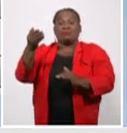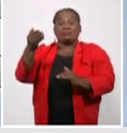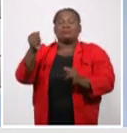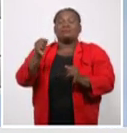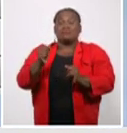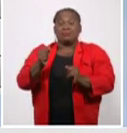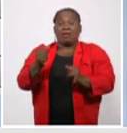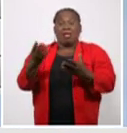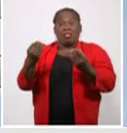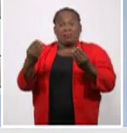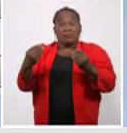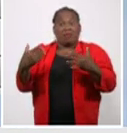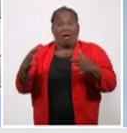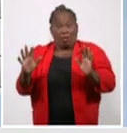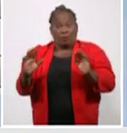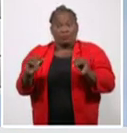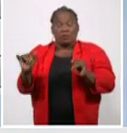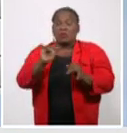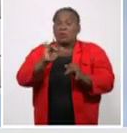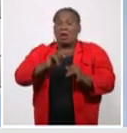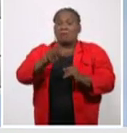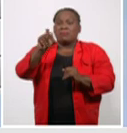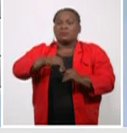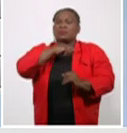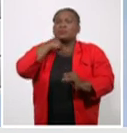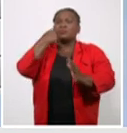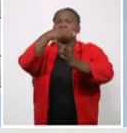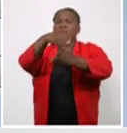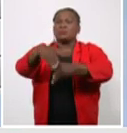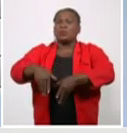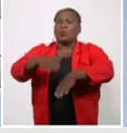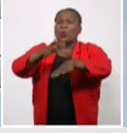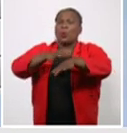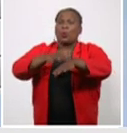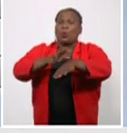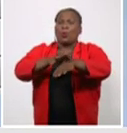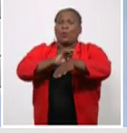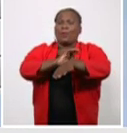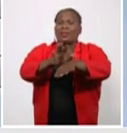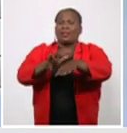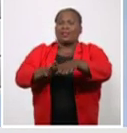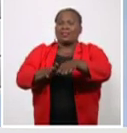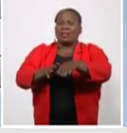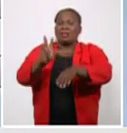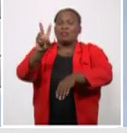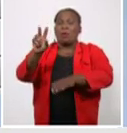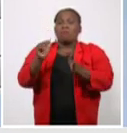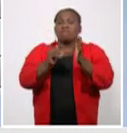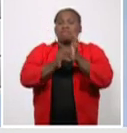el número de personas que han perdido la vida como consecuencia de ella,